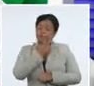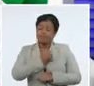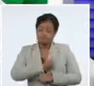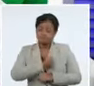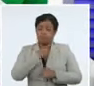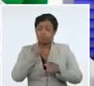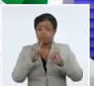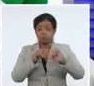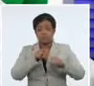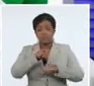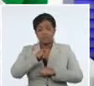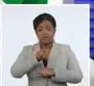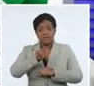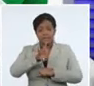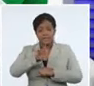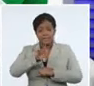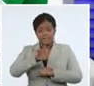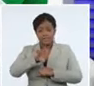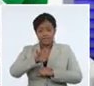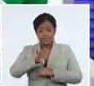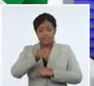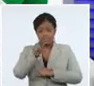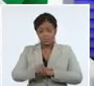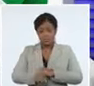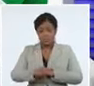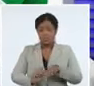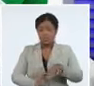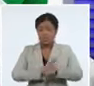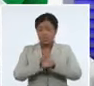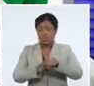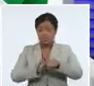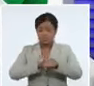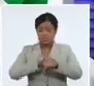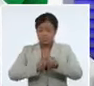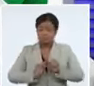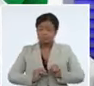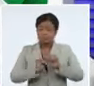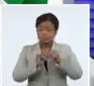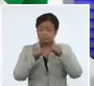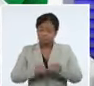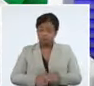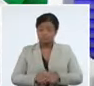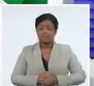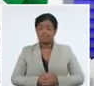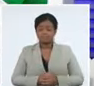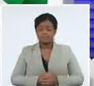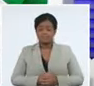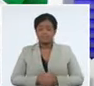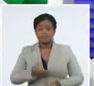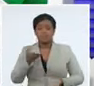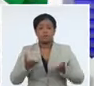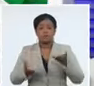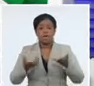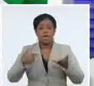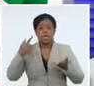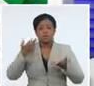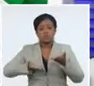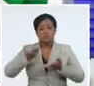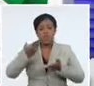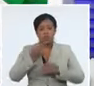personas con COVID-19 que informamos en el día de hoy, incluso uno más que los informados en el día de